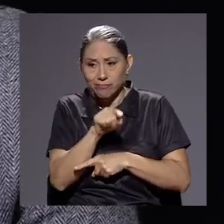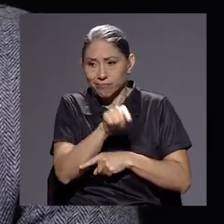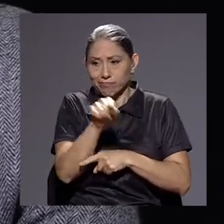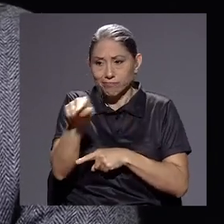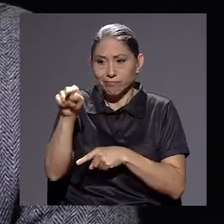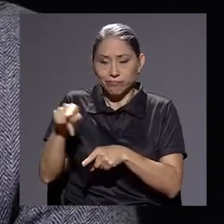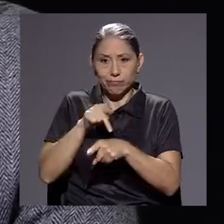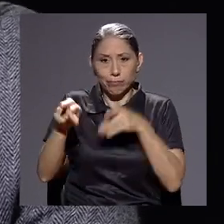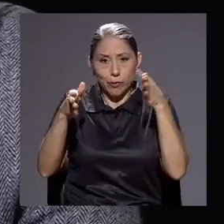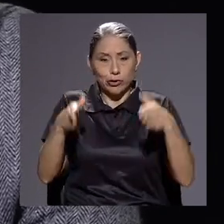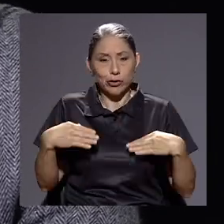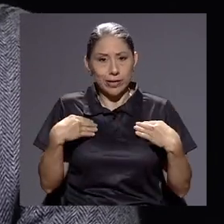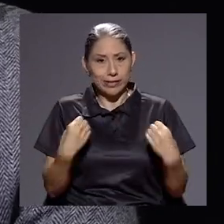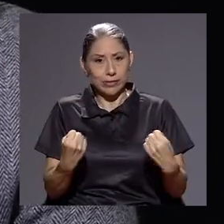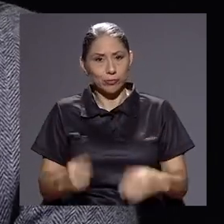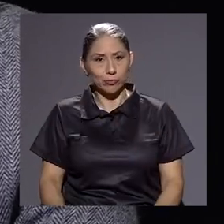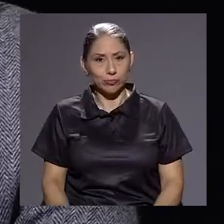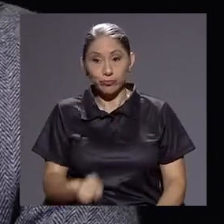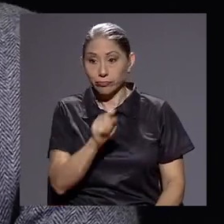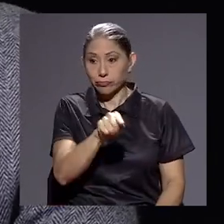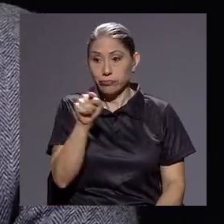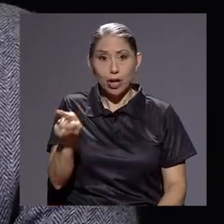salud, que no son simplemente